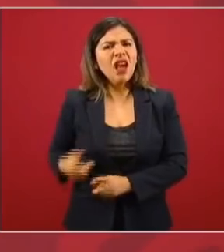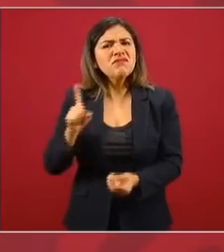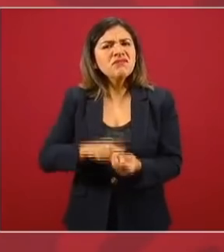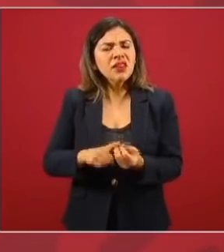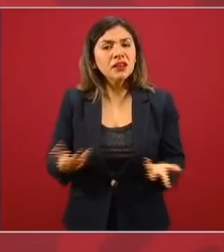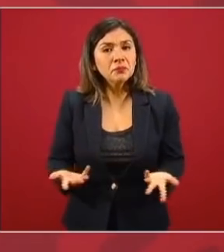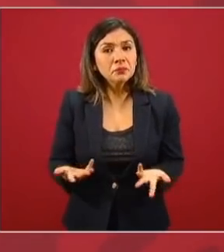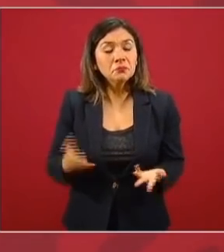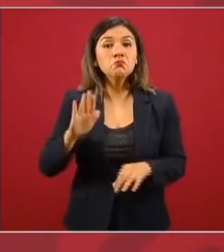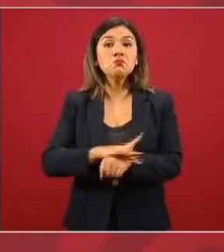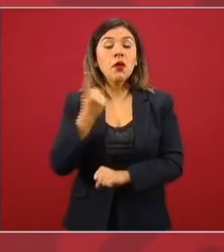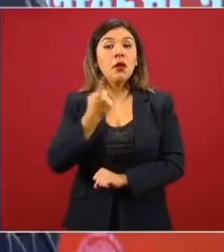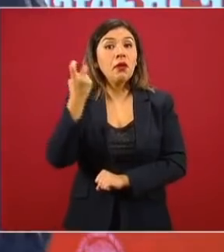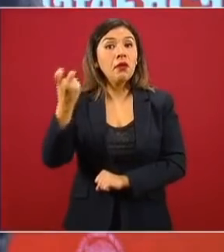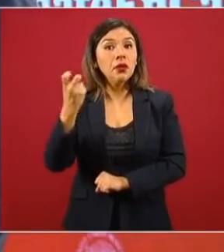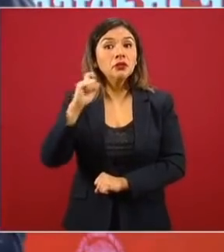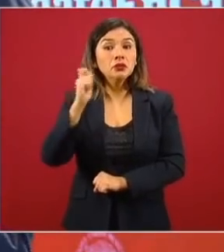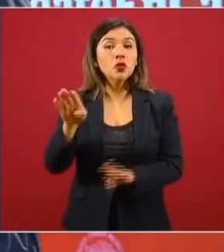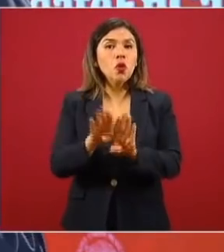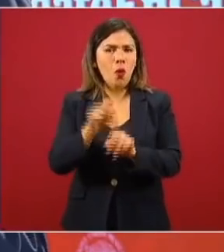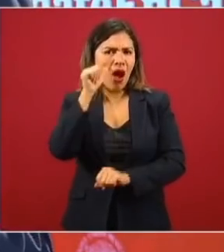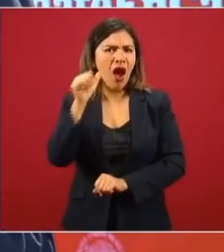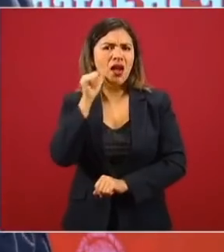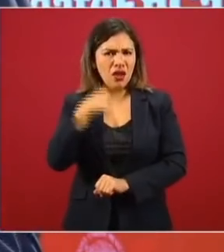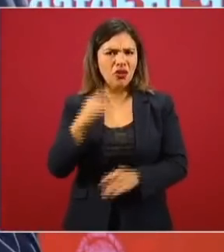porque así yo dije ayer,